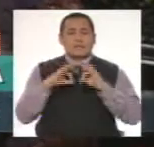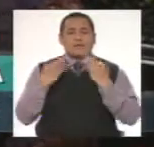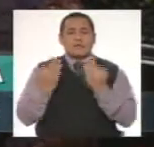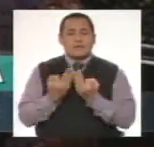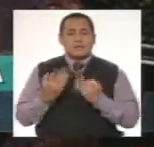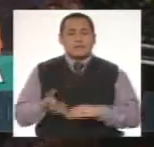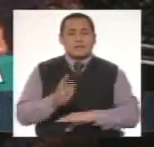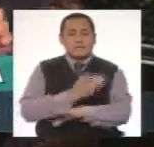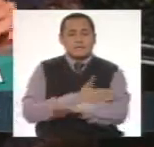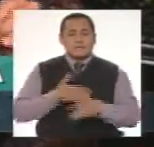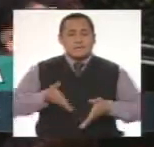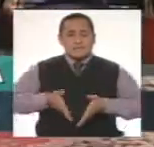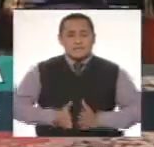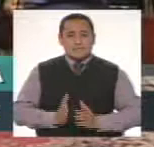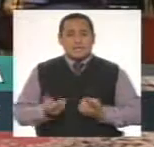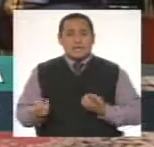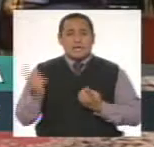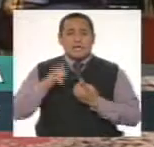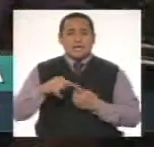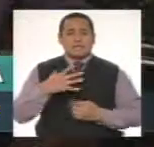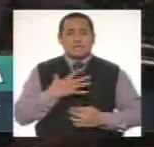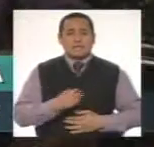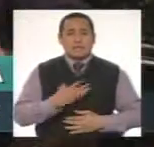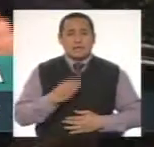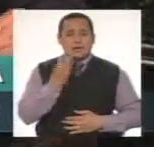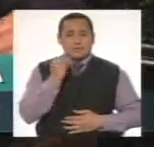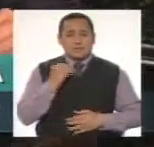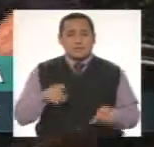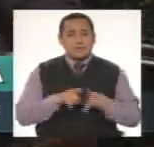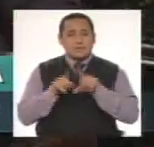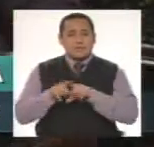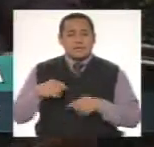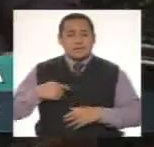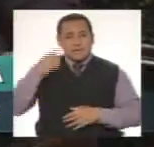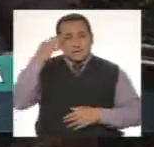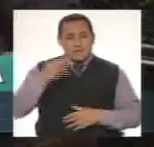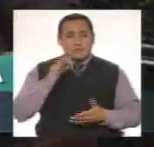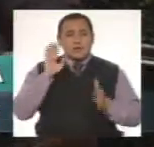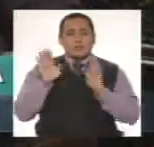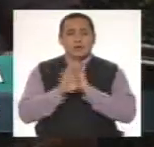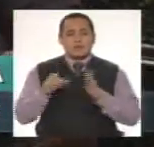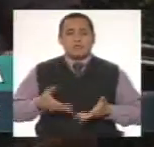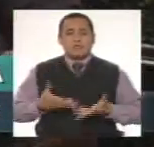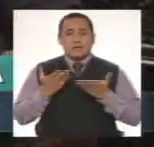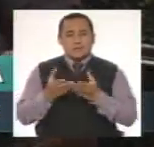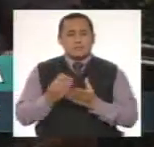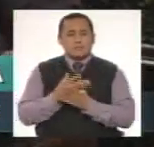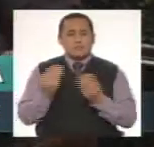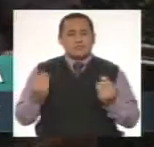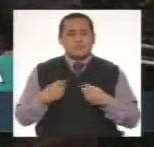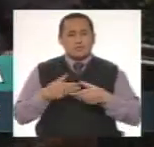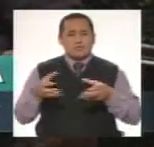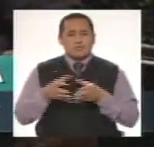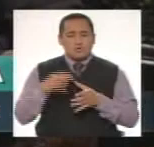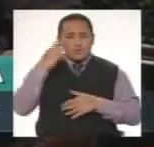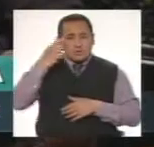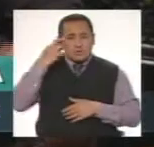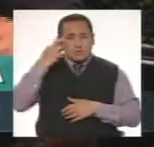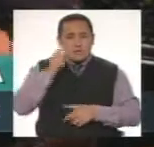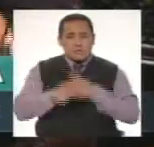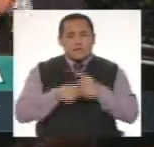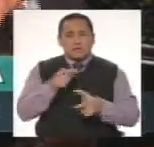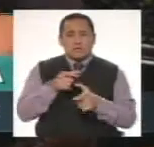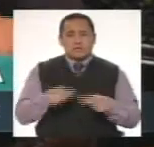desde que nace hasta la tercera edad. Es un programa que creemos que va a beneficiar más que a los partidos políticos, al pueblo, y creo